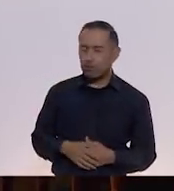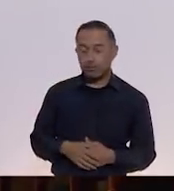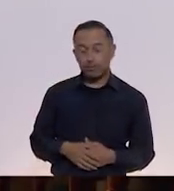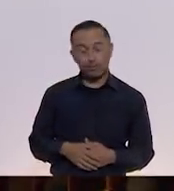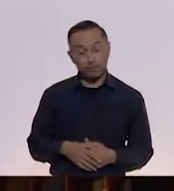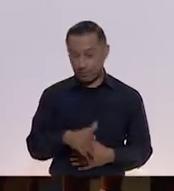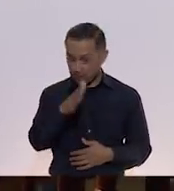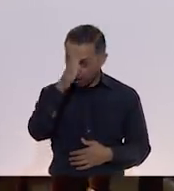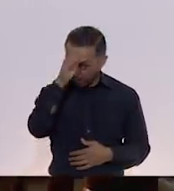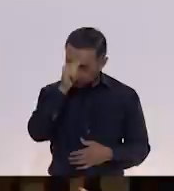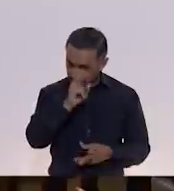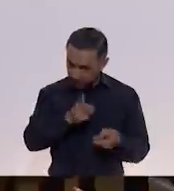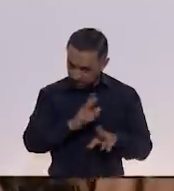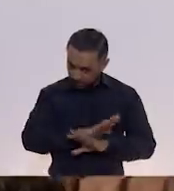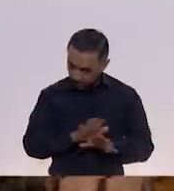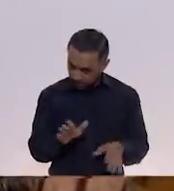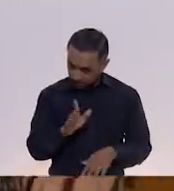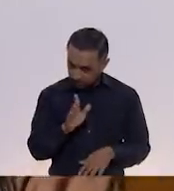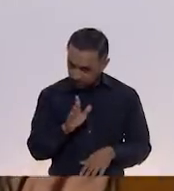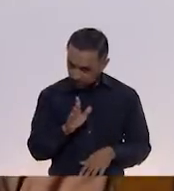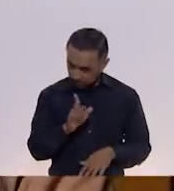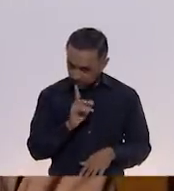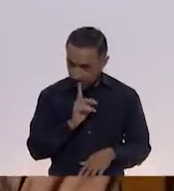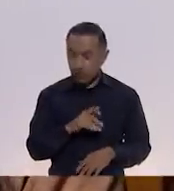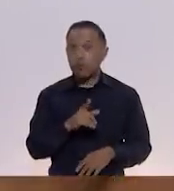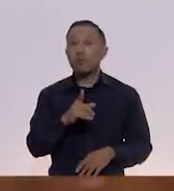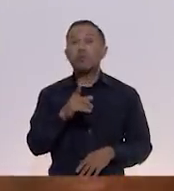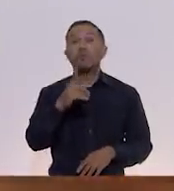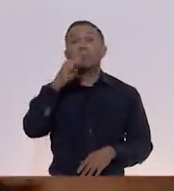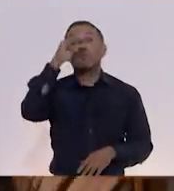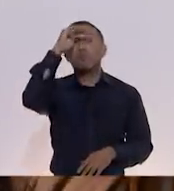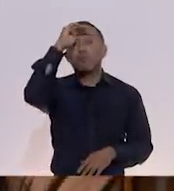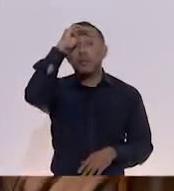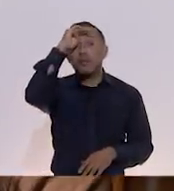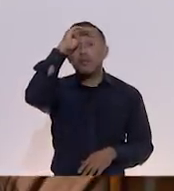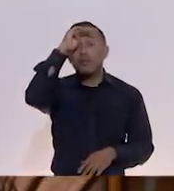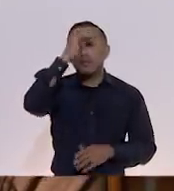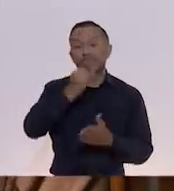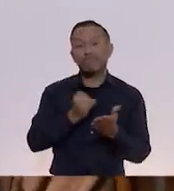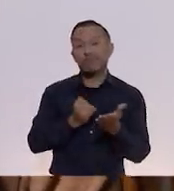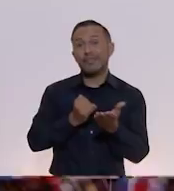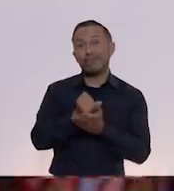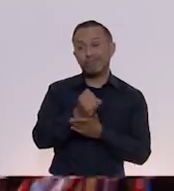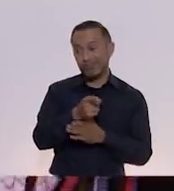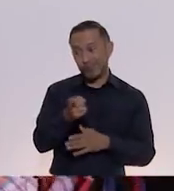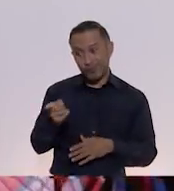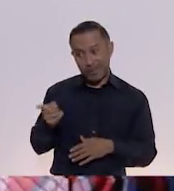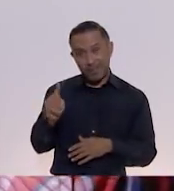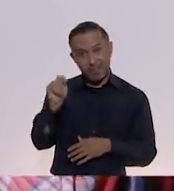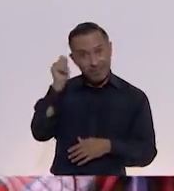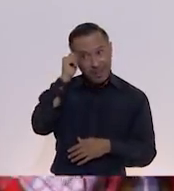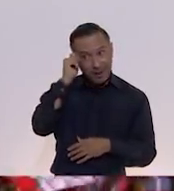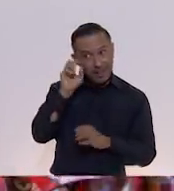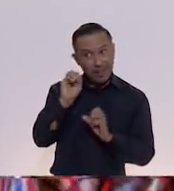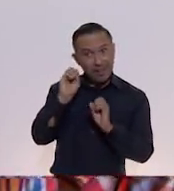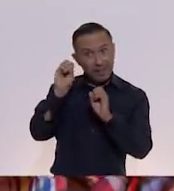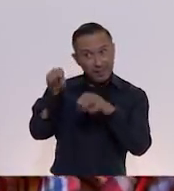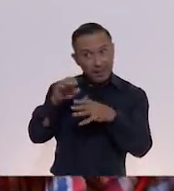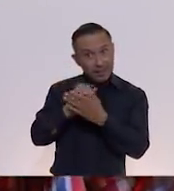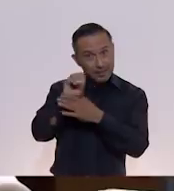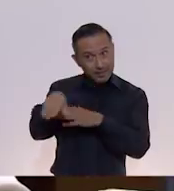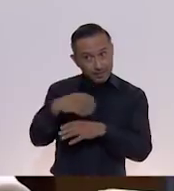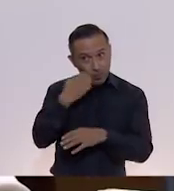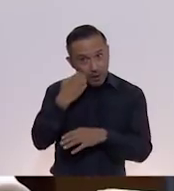Y, por cierto, creo que deberían decidir si Tere va a ir a la secundaria o no. Lo digo porque ya van a empezar los